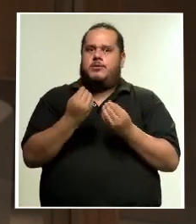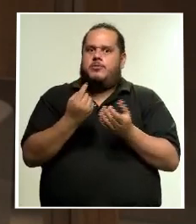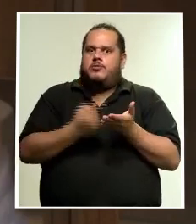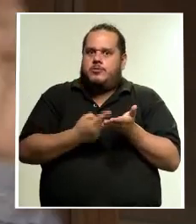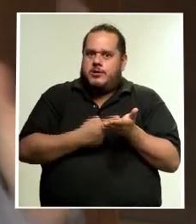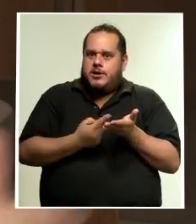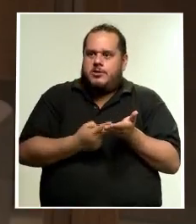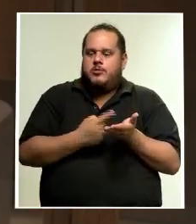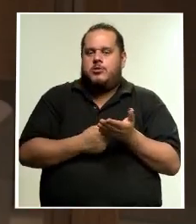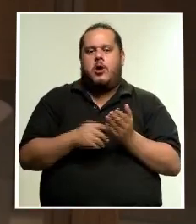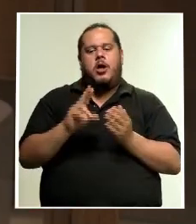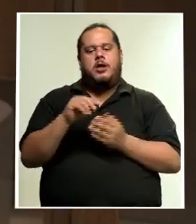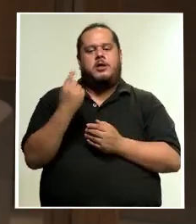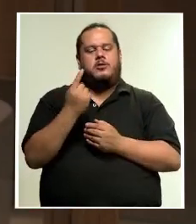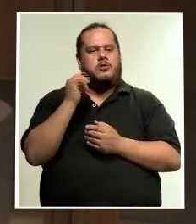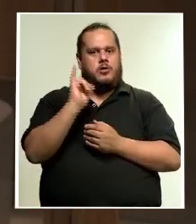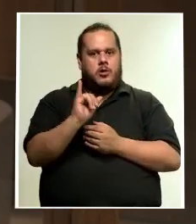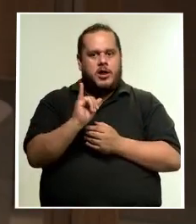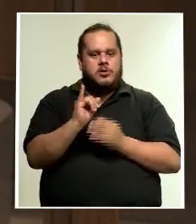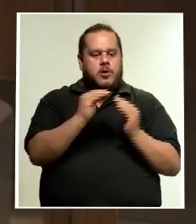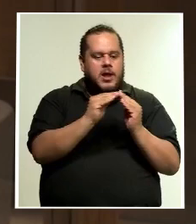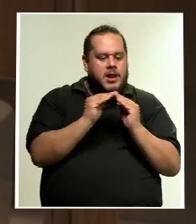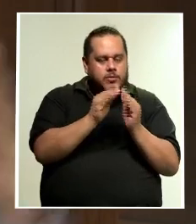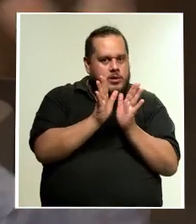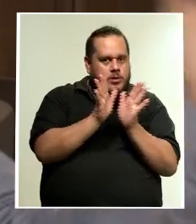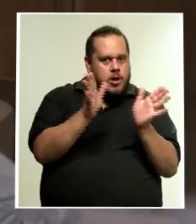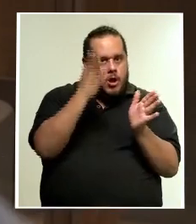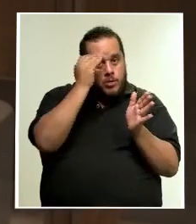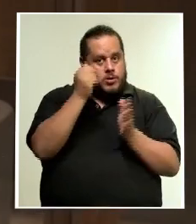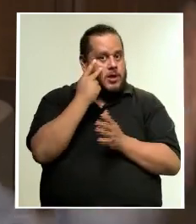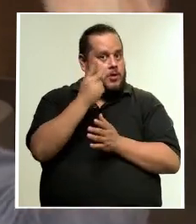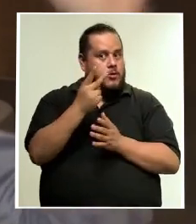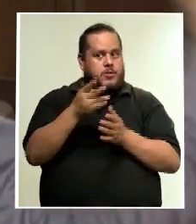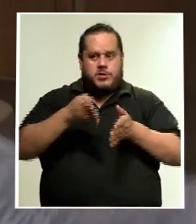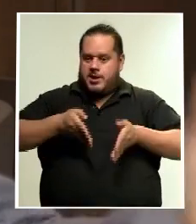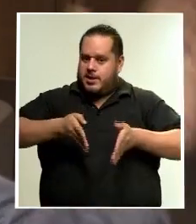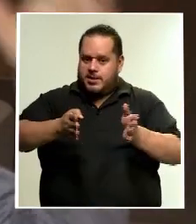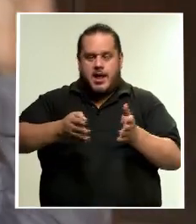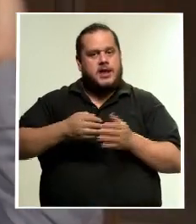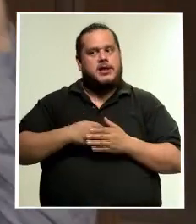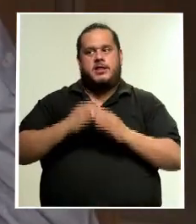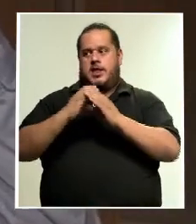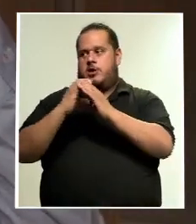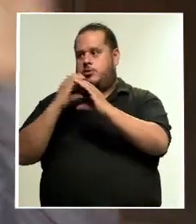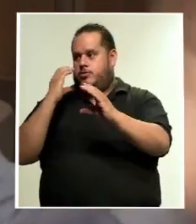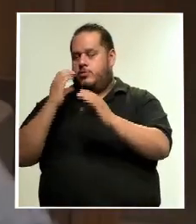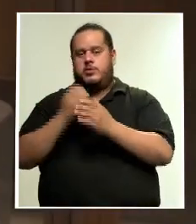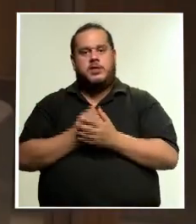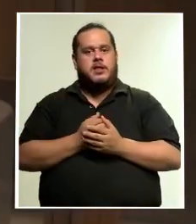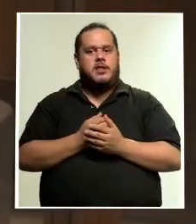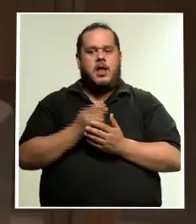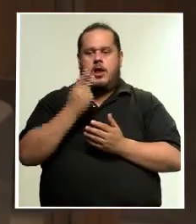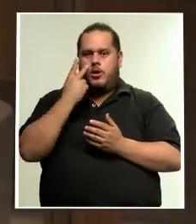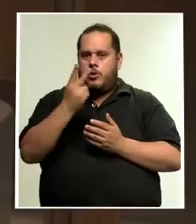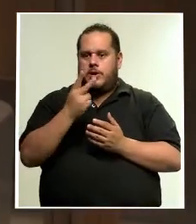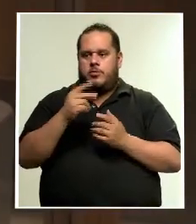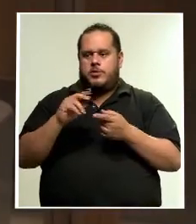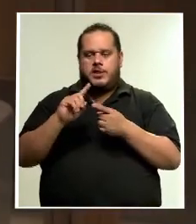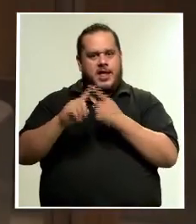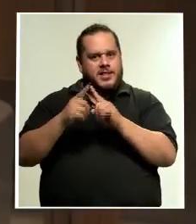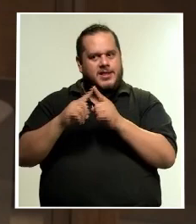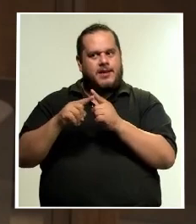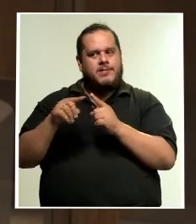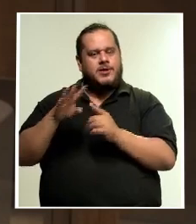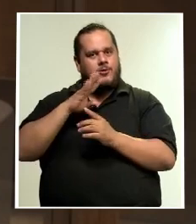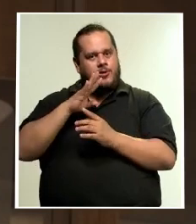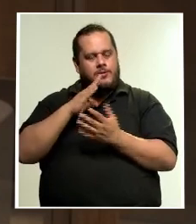bueno, no solo es en la población en general, porque lo oímos en las calles, en los autobuses, lo oímos entre amigos,